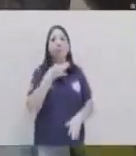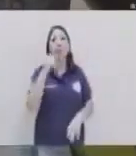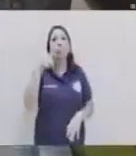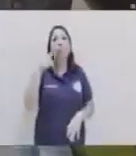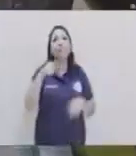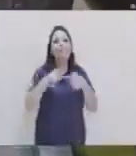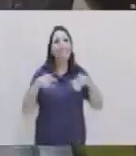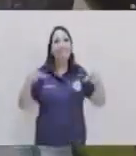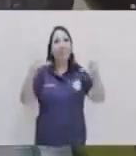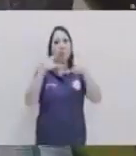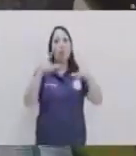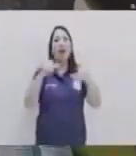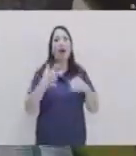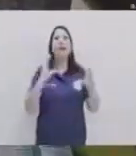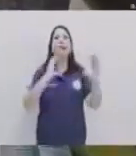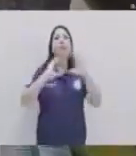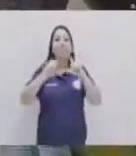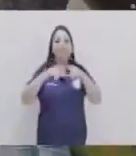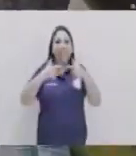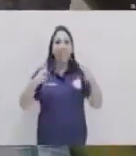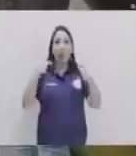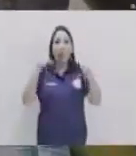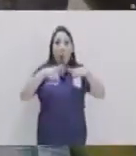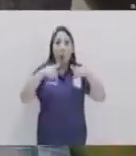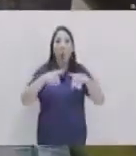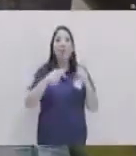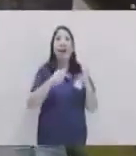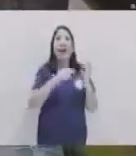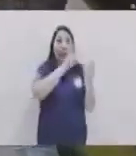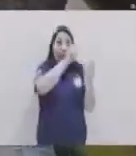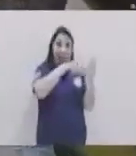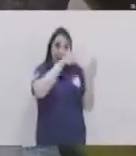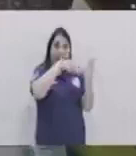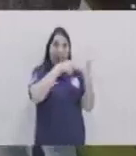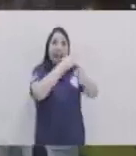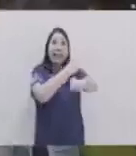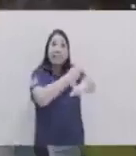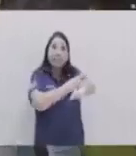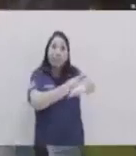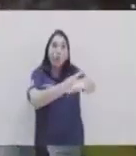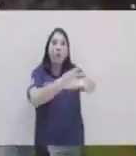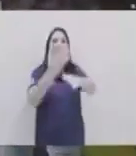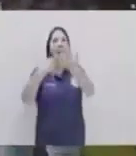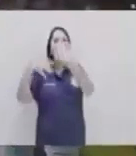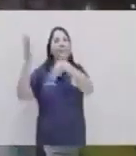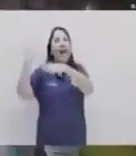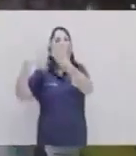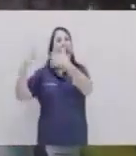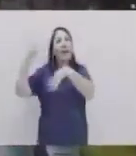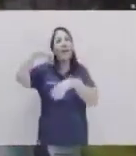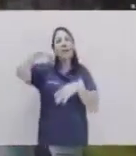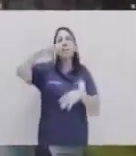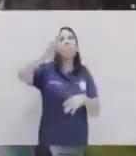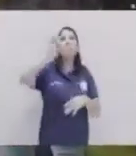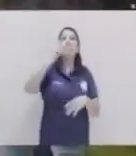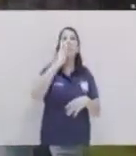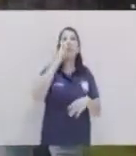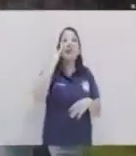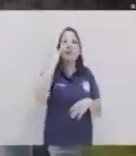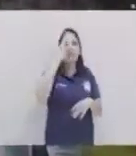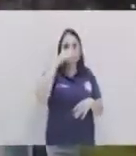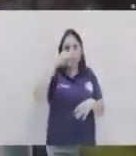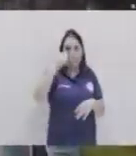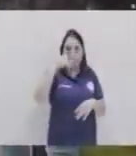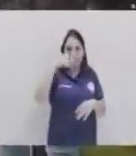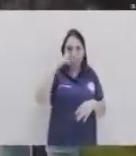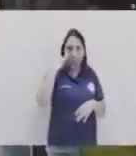Hoy abordaremos literatura prehispánica. Ya vimos qué es la literatura, ahora empezaremos a enfocarnos a literaturas en